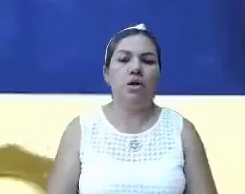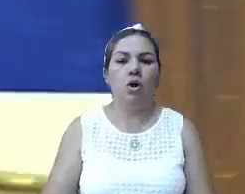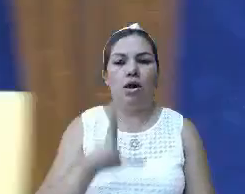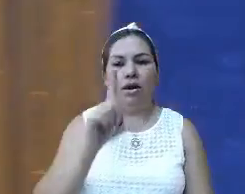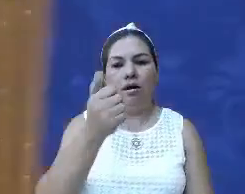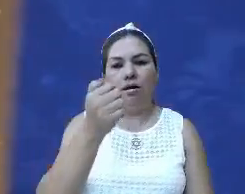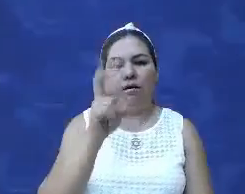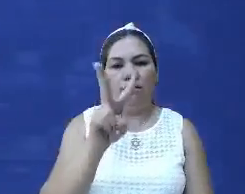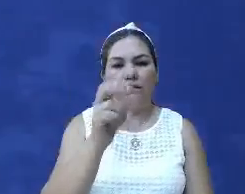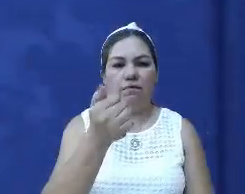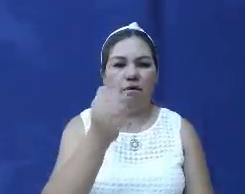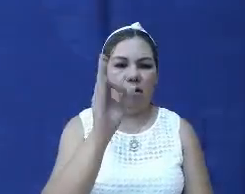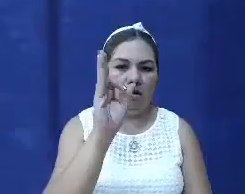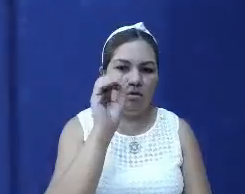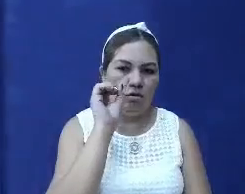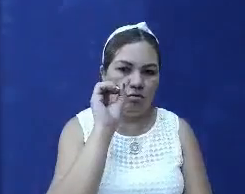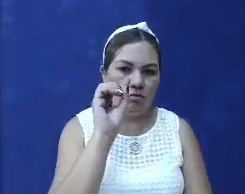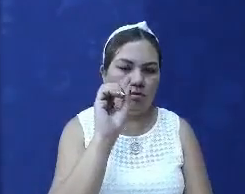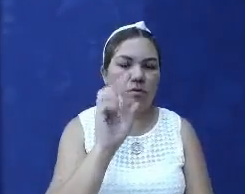Él.